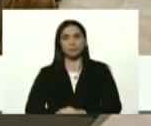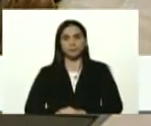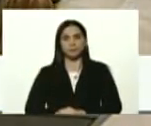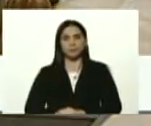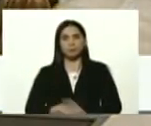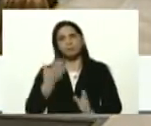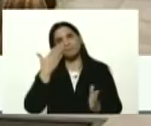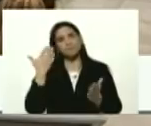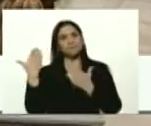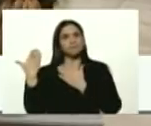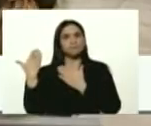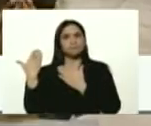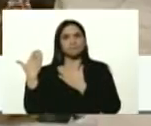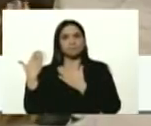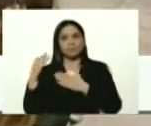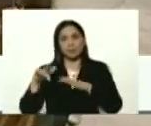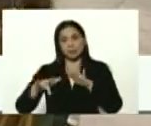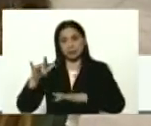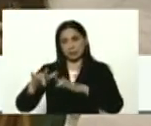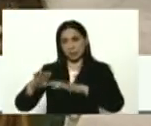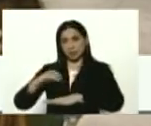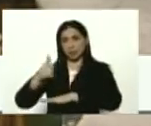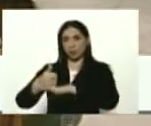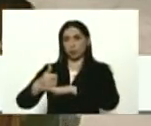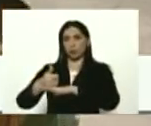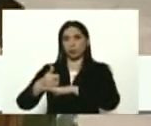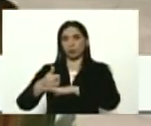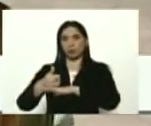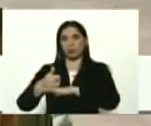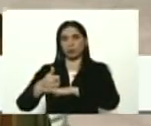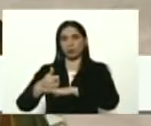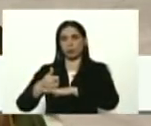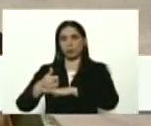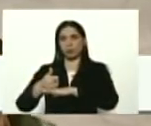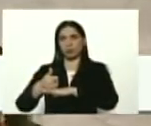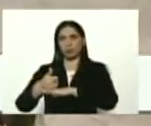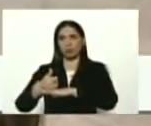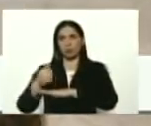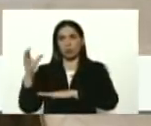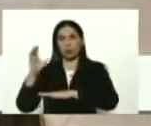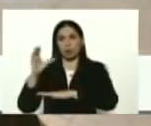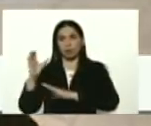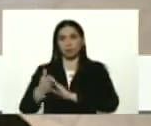Luisa es secretaria ejecutiva de